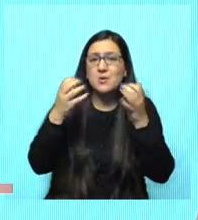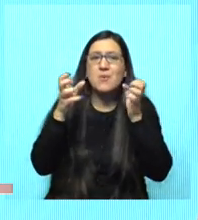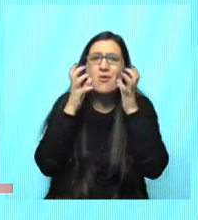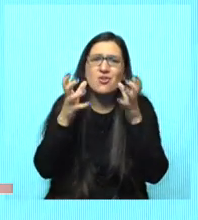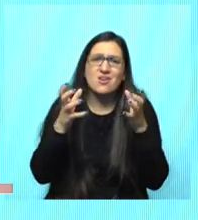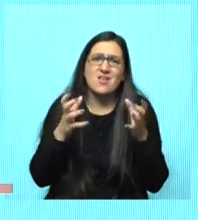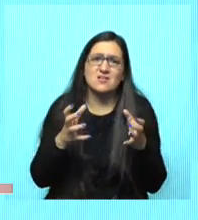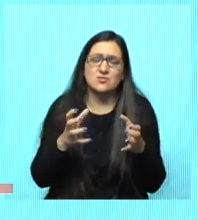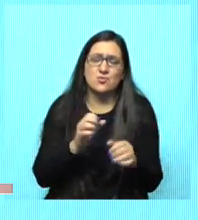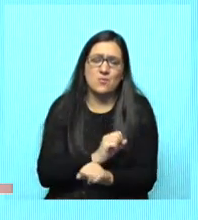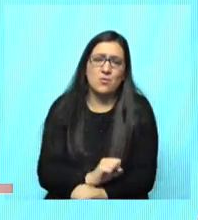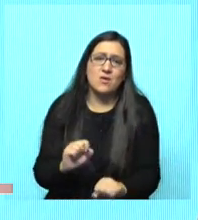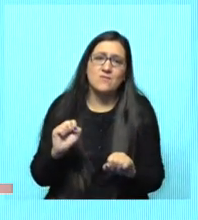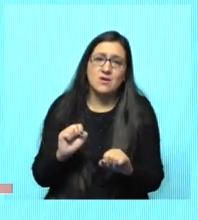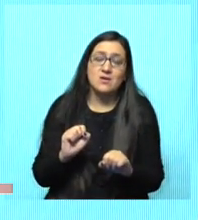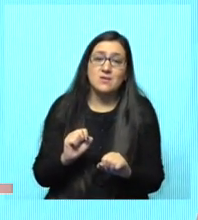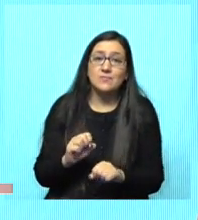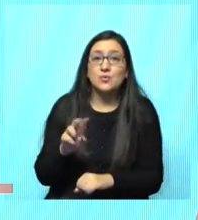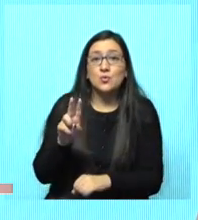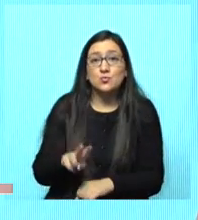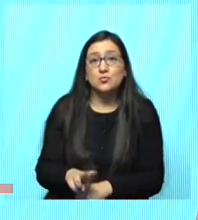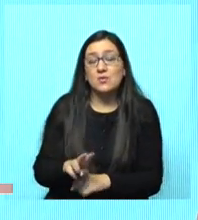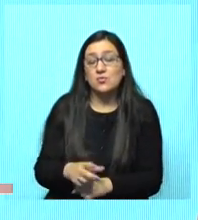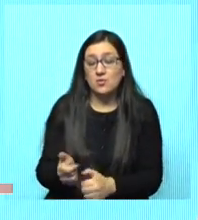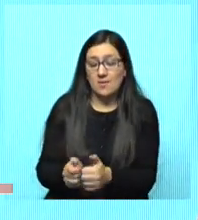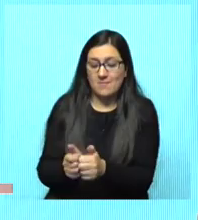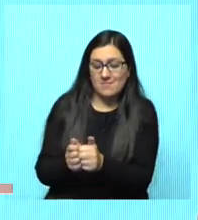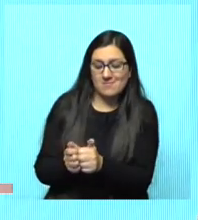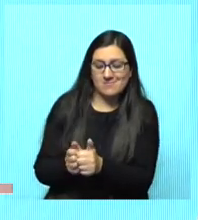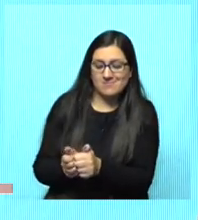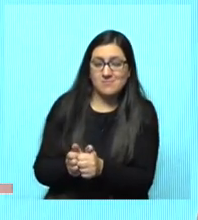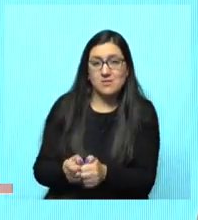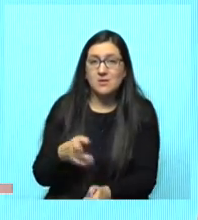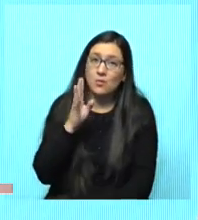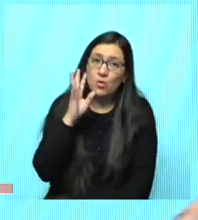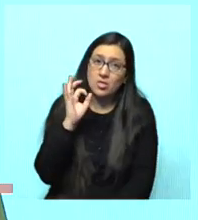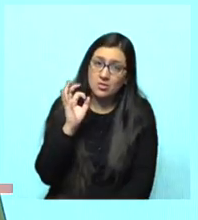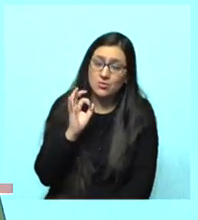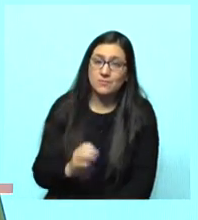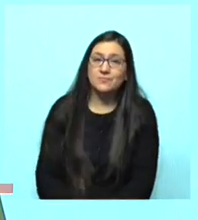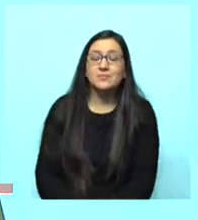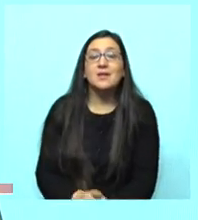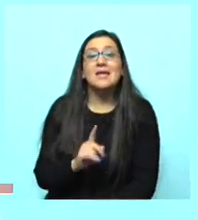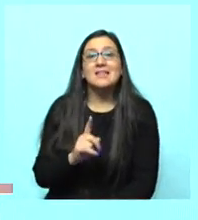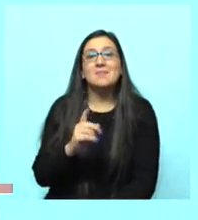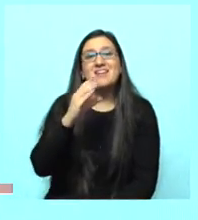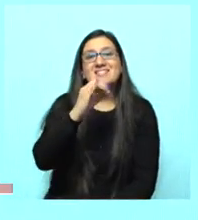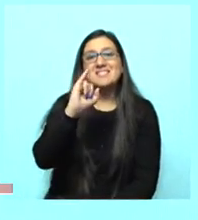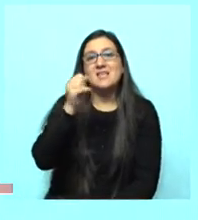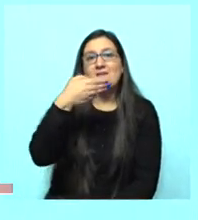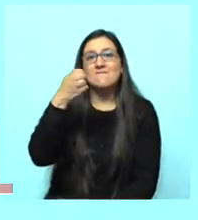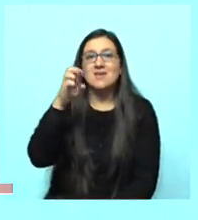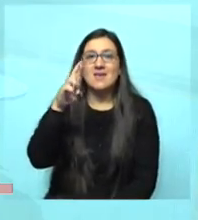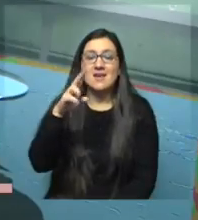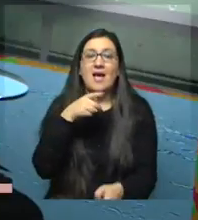puede haber en el uso de las pantallas. Claro. Entonces hay que tener mucho cuidado. ¿Sí? El ciberacoso es algo complejo también,